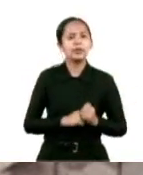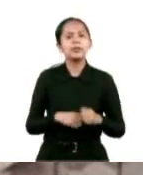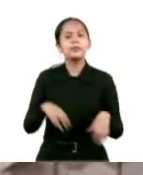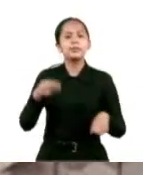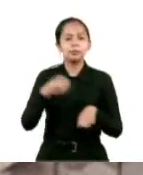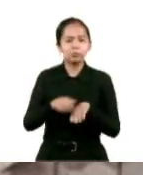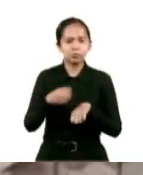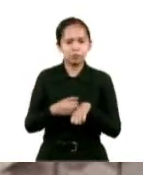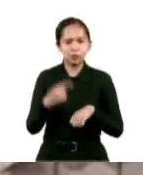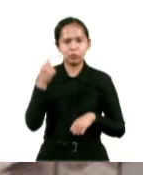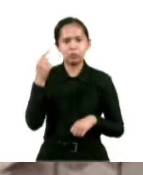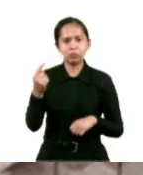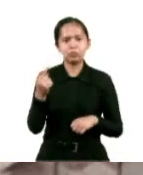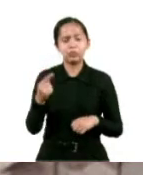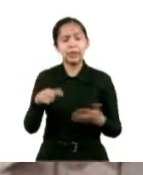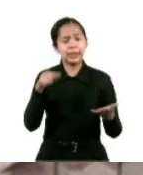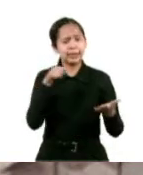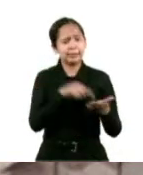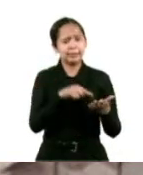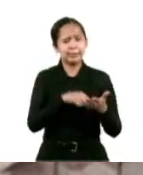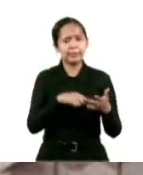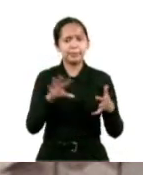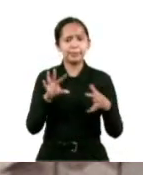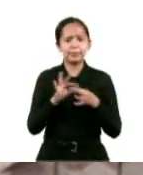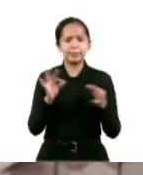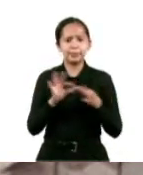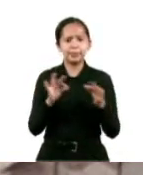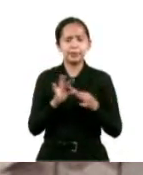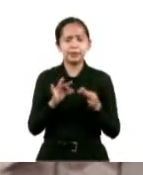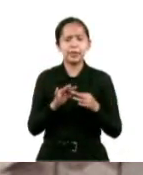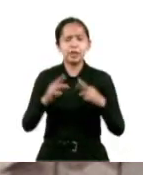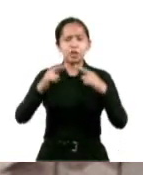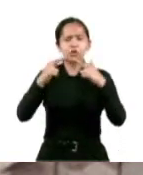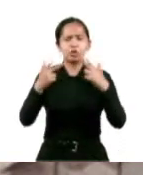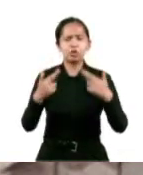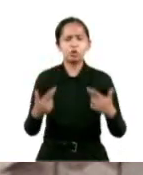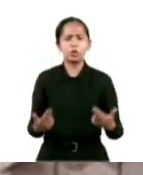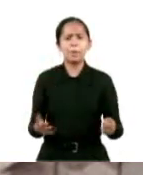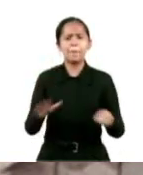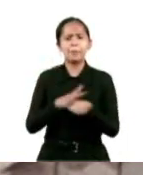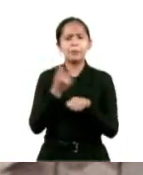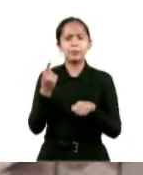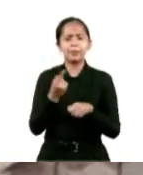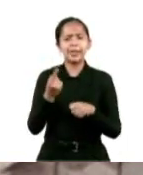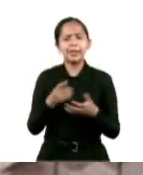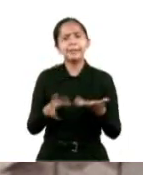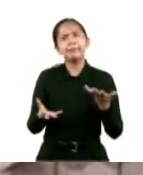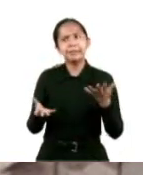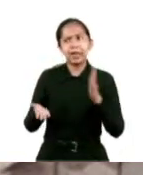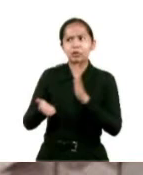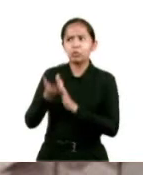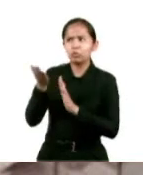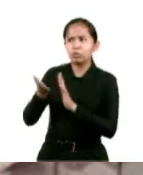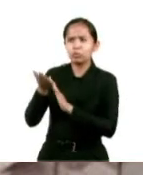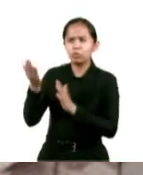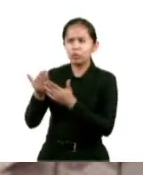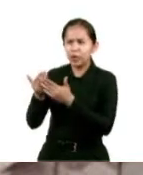fase 2, en el cual concluyó que el colapso se debió a problemas de diseño y